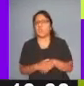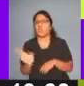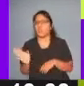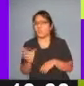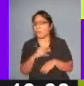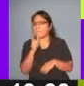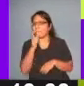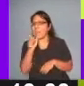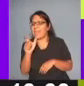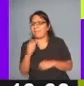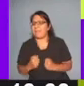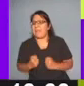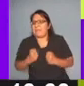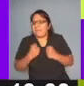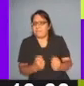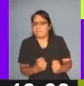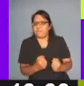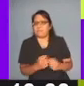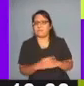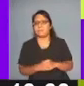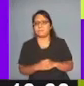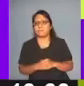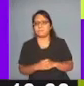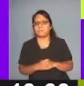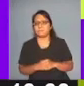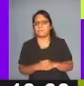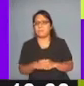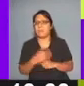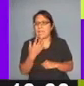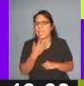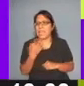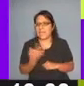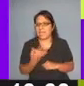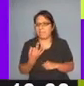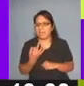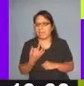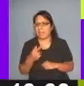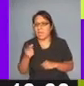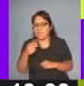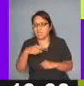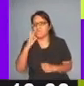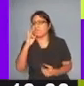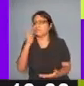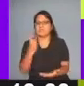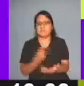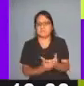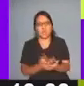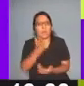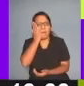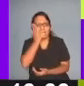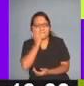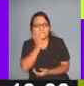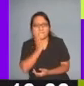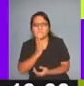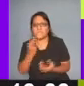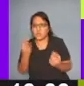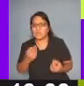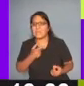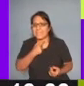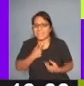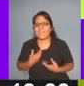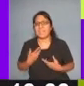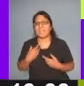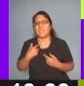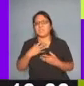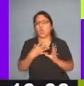palabra, y destacaron las bondades de este sistema procesal que queremos trasladar a todo